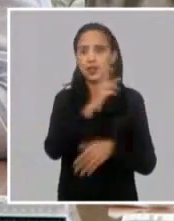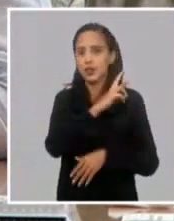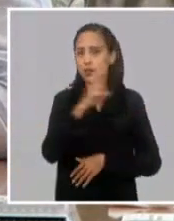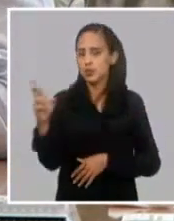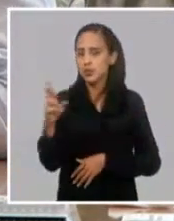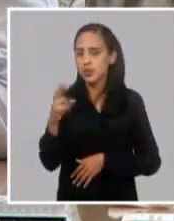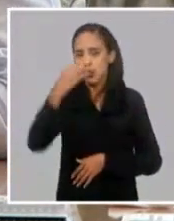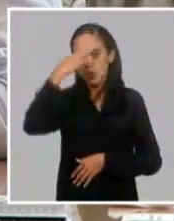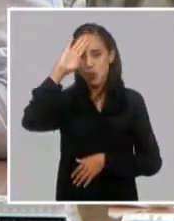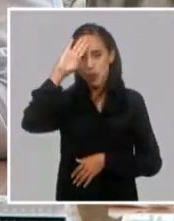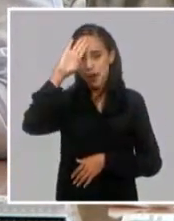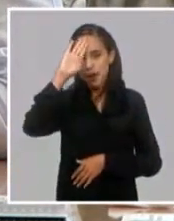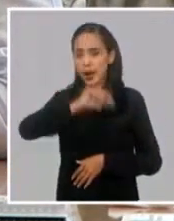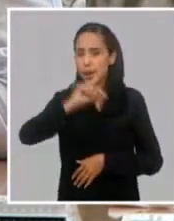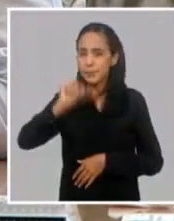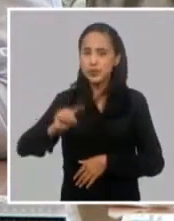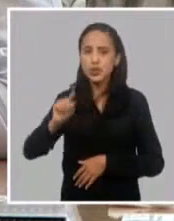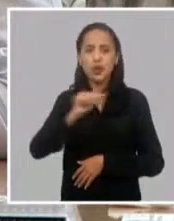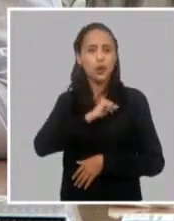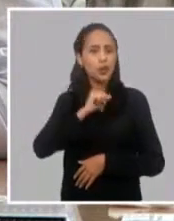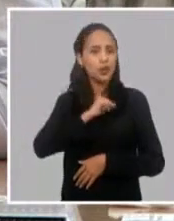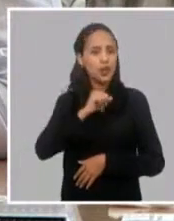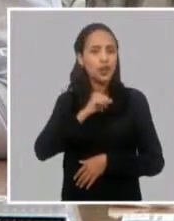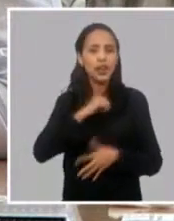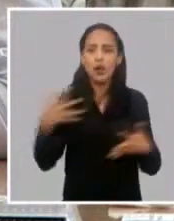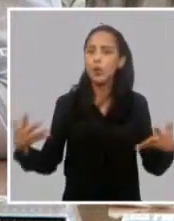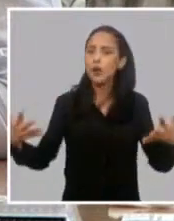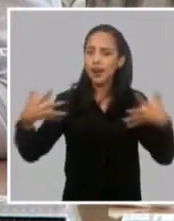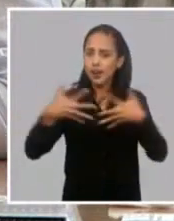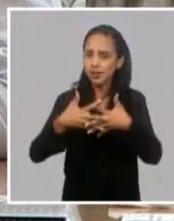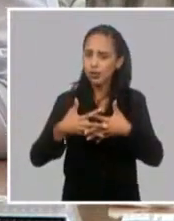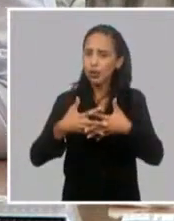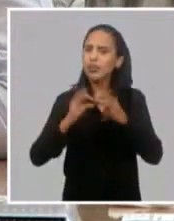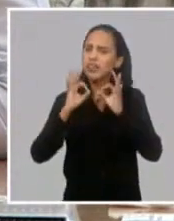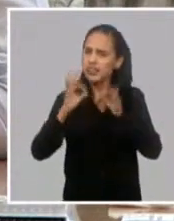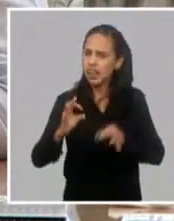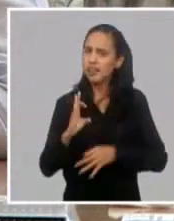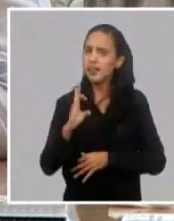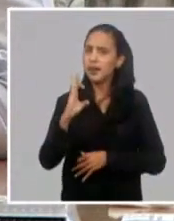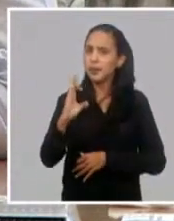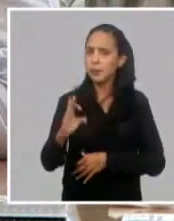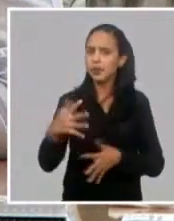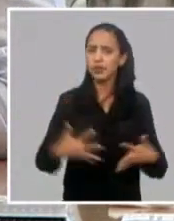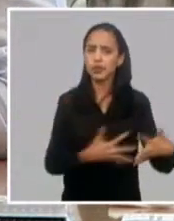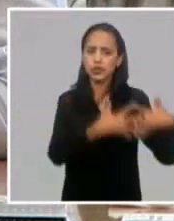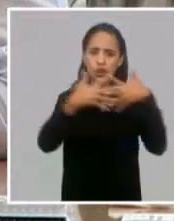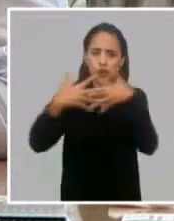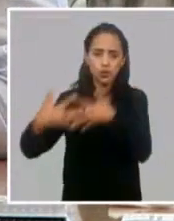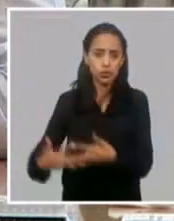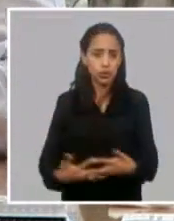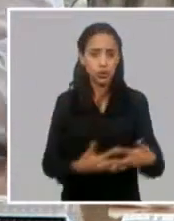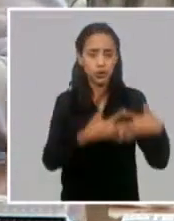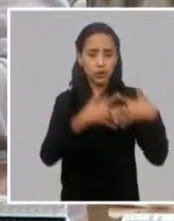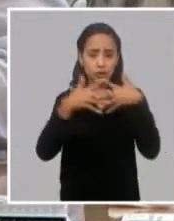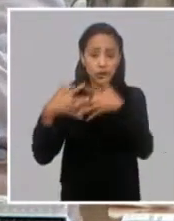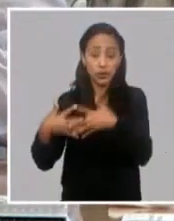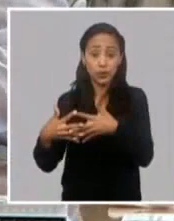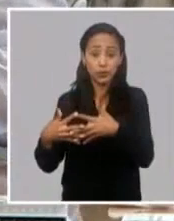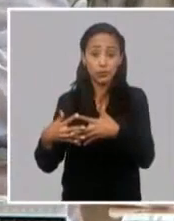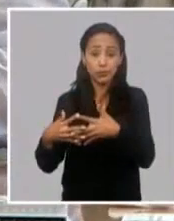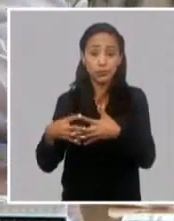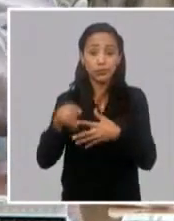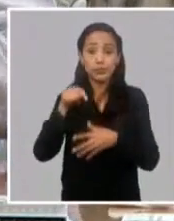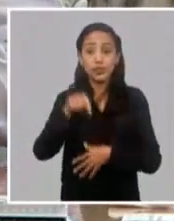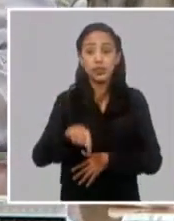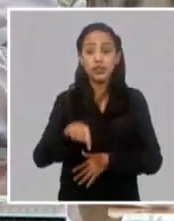aspiran a una relación civilizada y de respeto con los Estados Unidos, por los que tienen otras intenciones, marcó